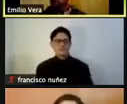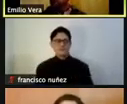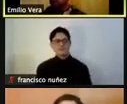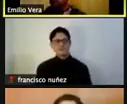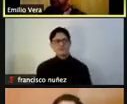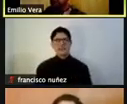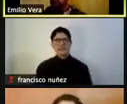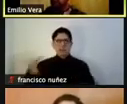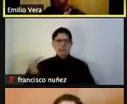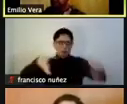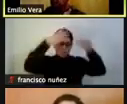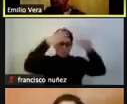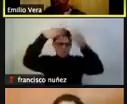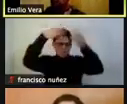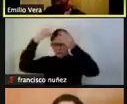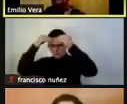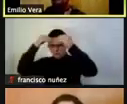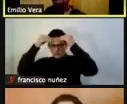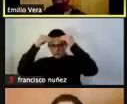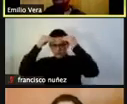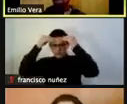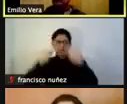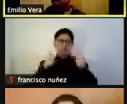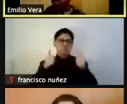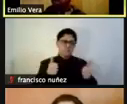y se ha adquirido, de hecho,